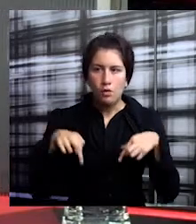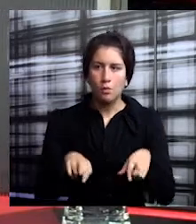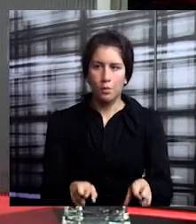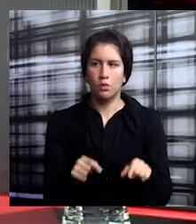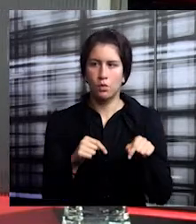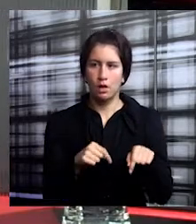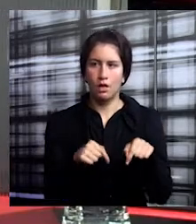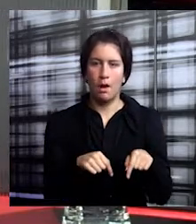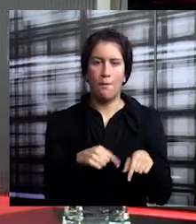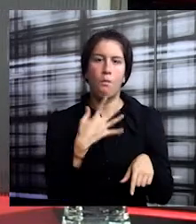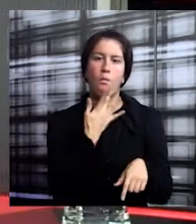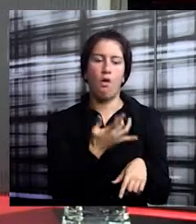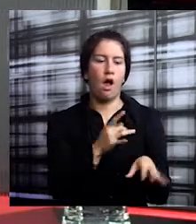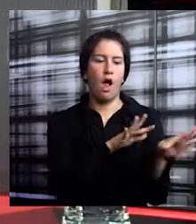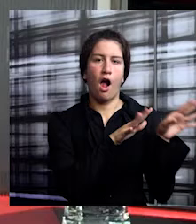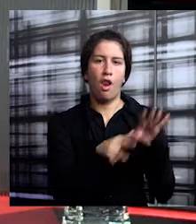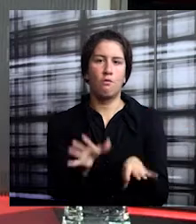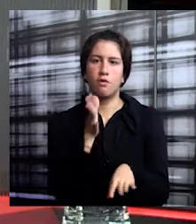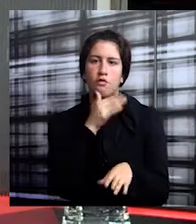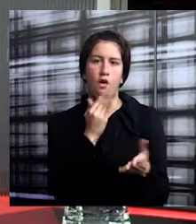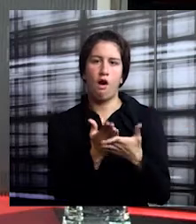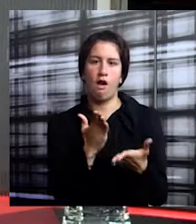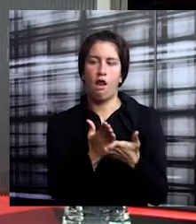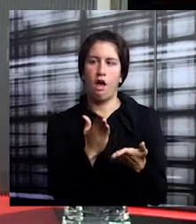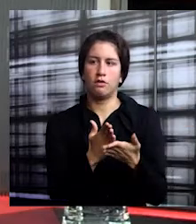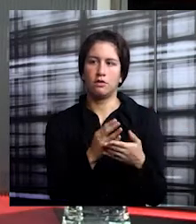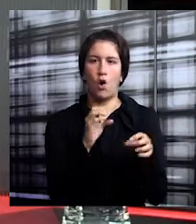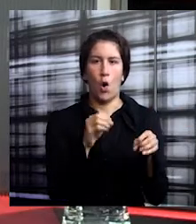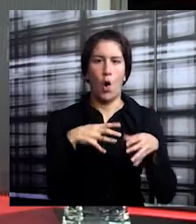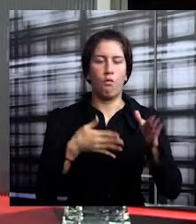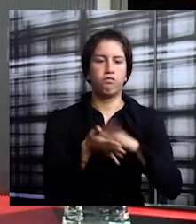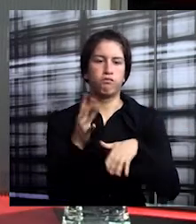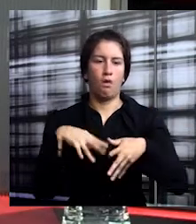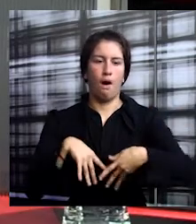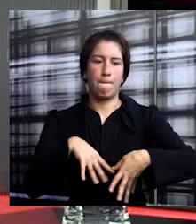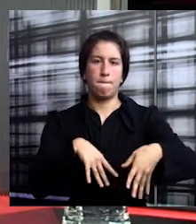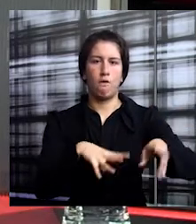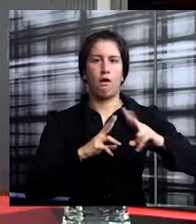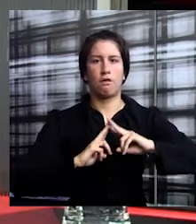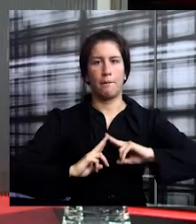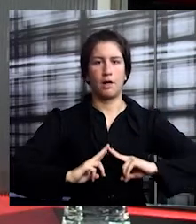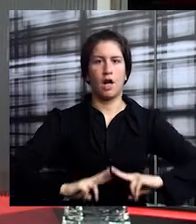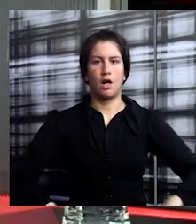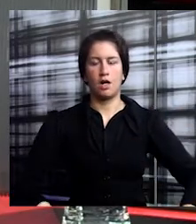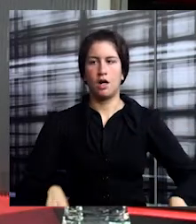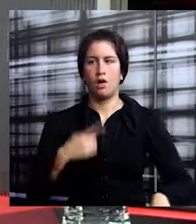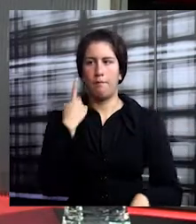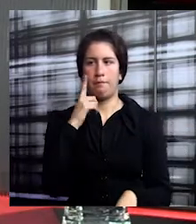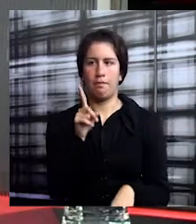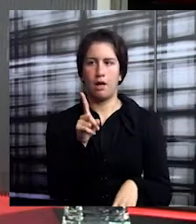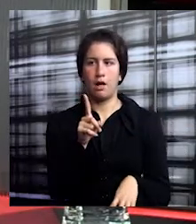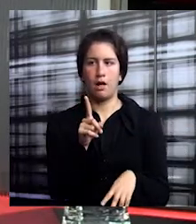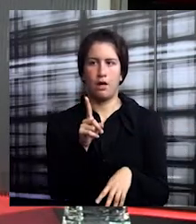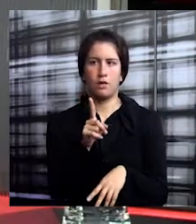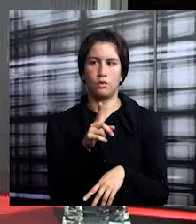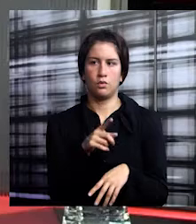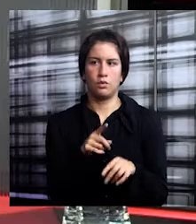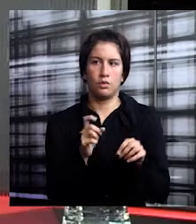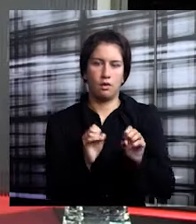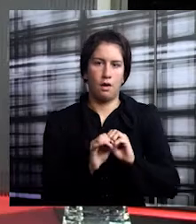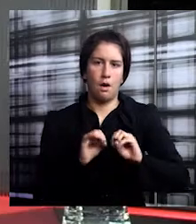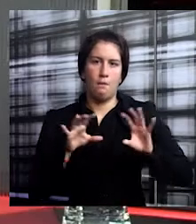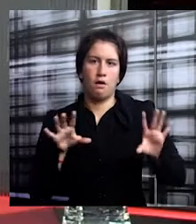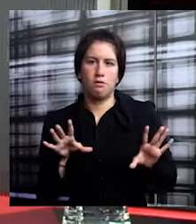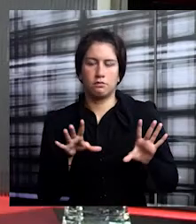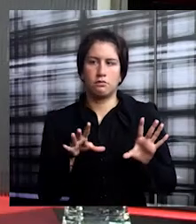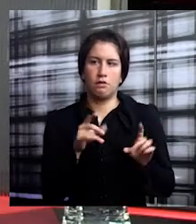están en sus casas, o bien si protestan pacíficamente no van a tener que ser sujetos de represión de ningún tipo, y si lo son, la justicia